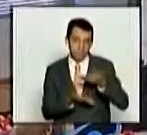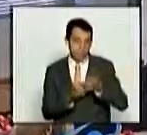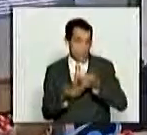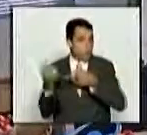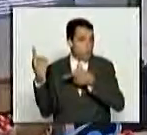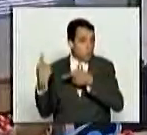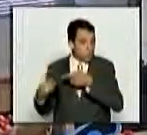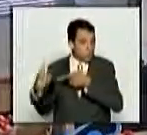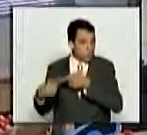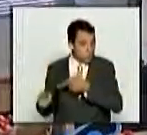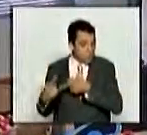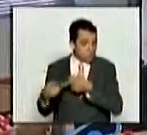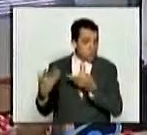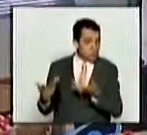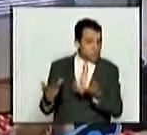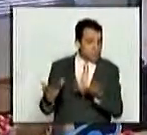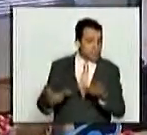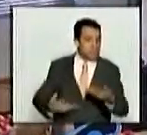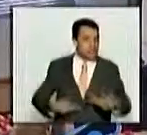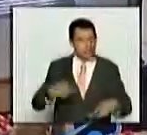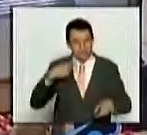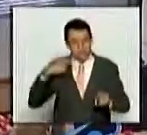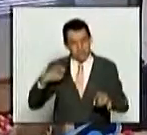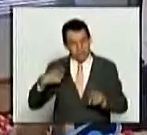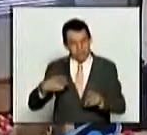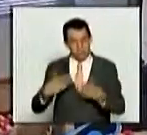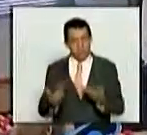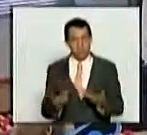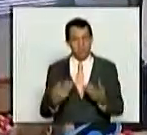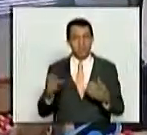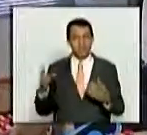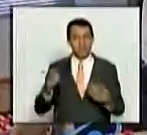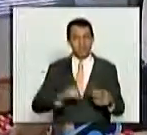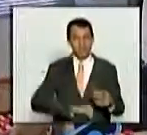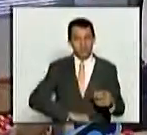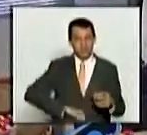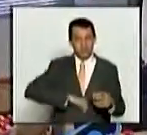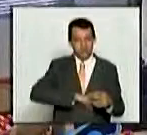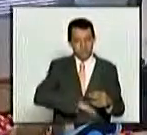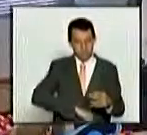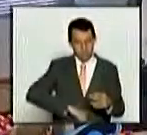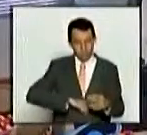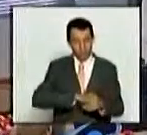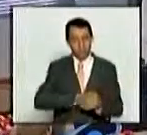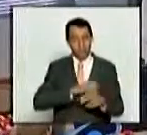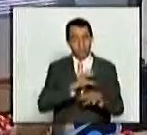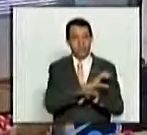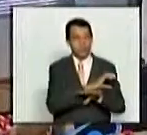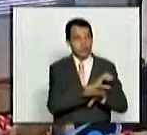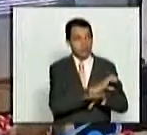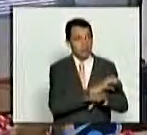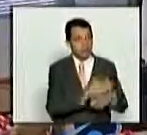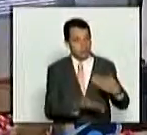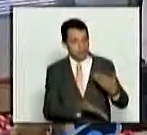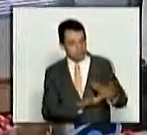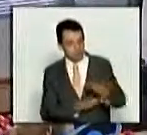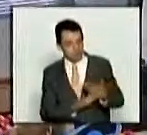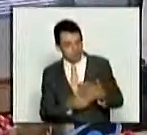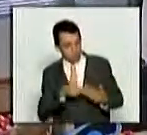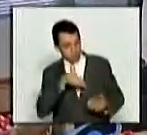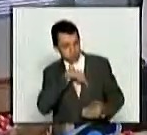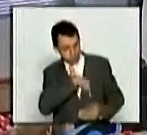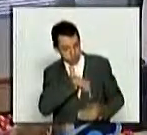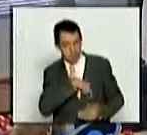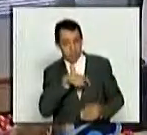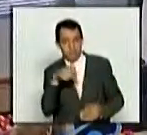dolores, tipos abdominales y demás, siempre nos apoyamos con ecografías, con tomografías, obviamente con la parte